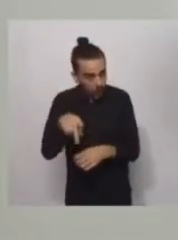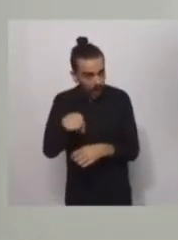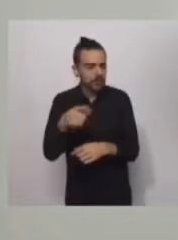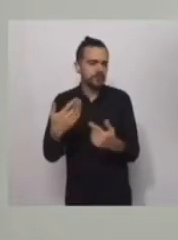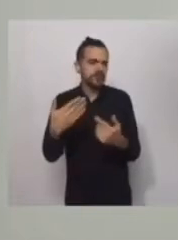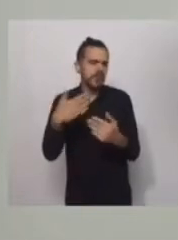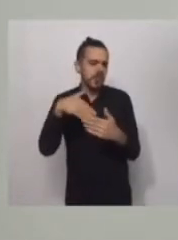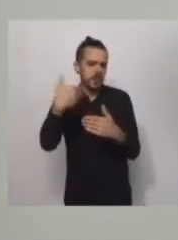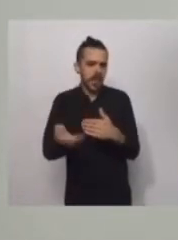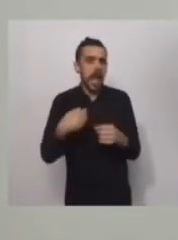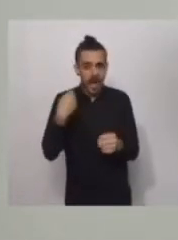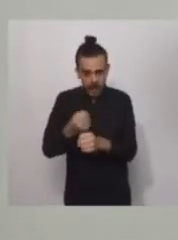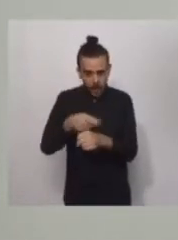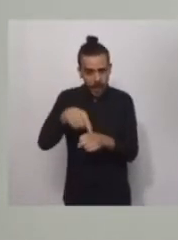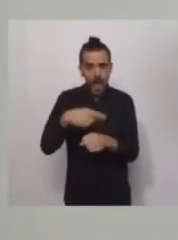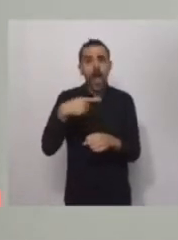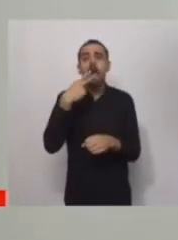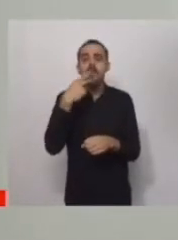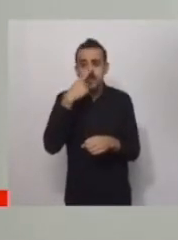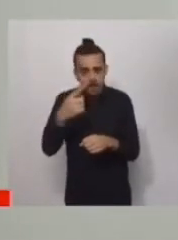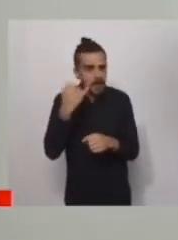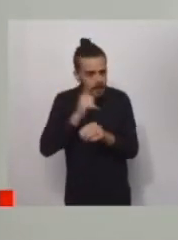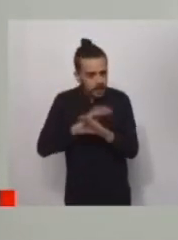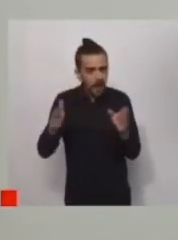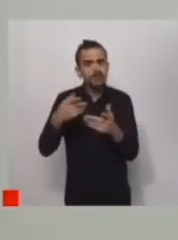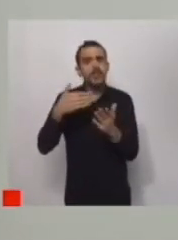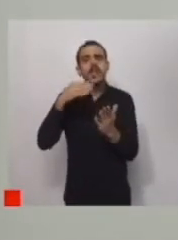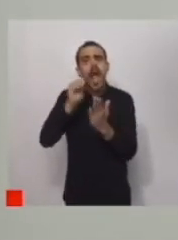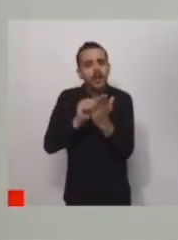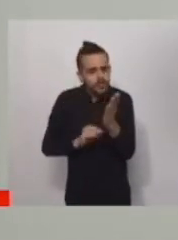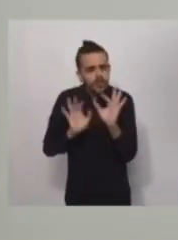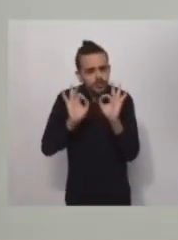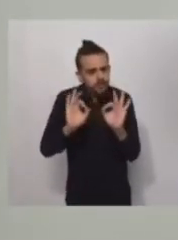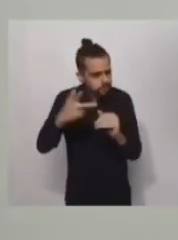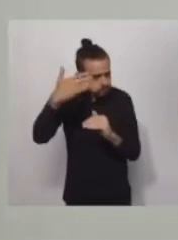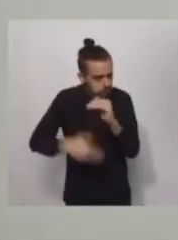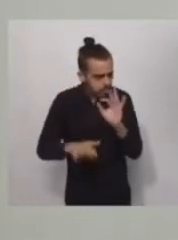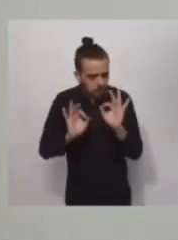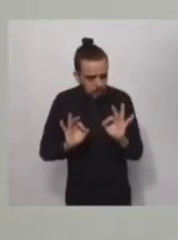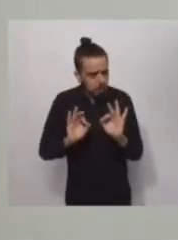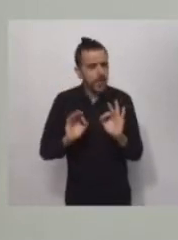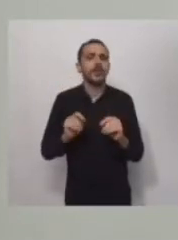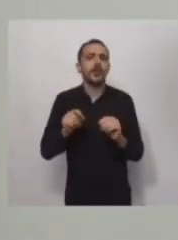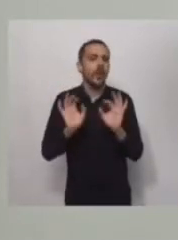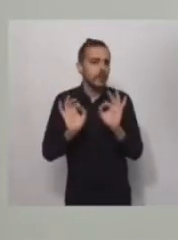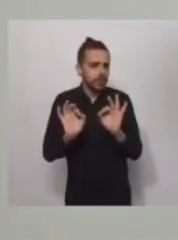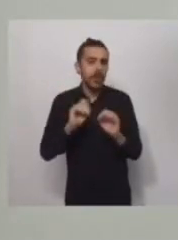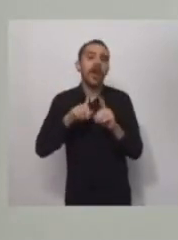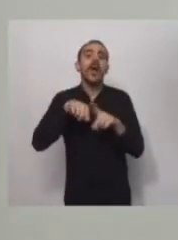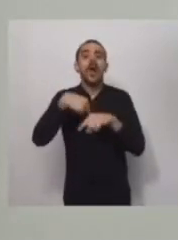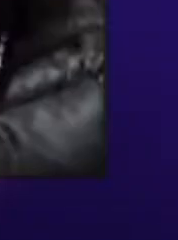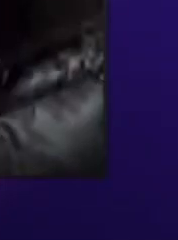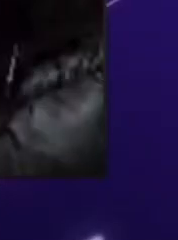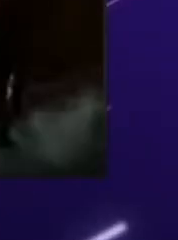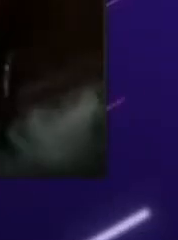comentaba anteriormente. Tenemos la misma cantidad de inscriptos del año pasado, un poquito más, pero muchos que todavía no han finalizado su beca. Y si vamos